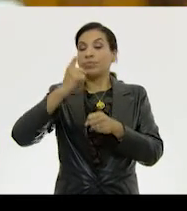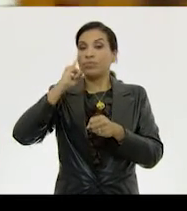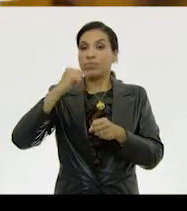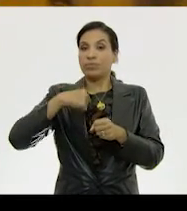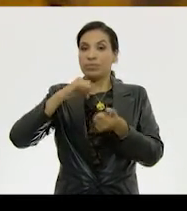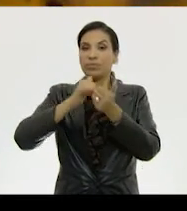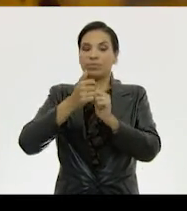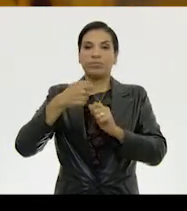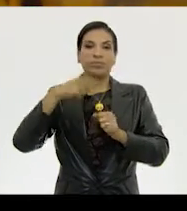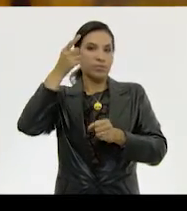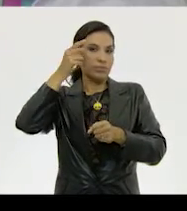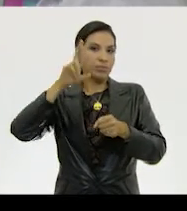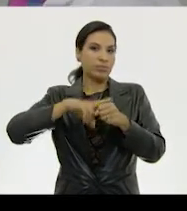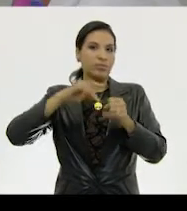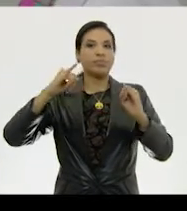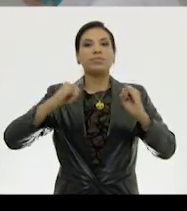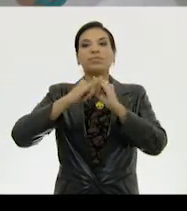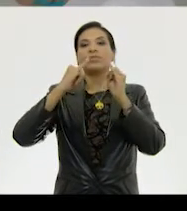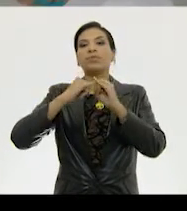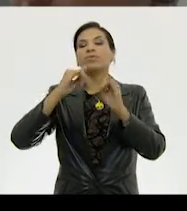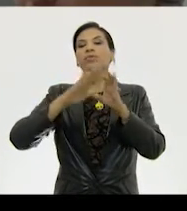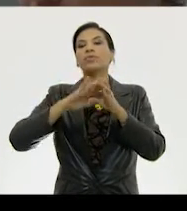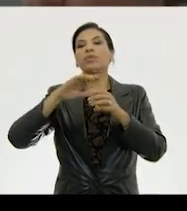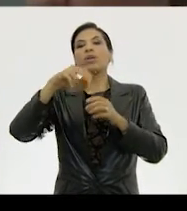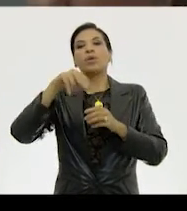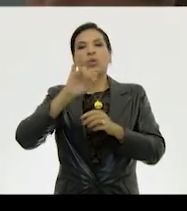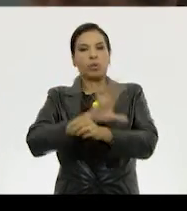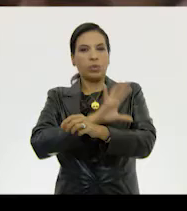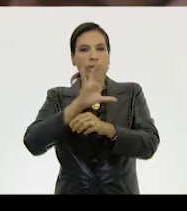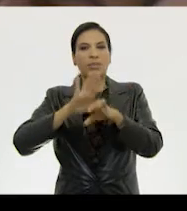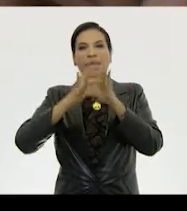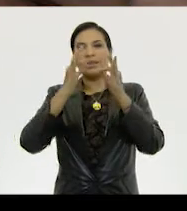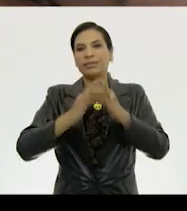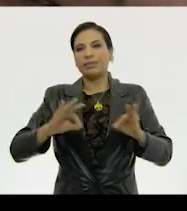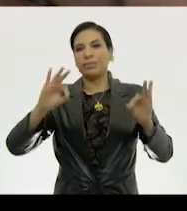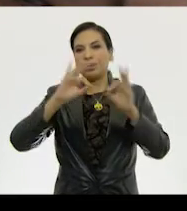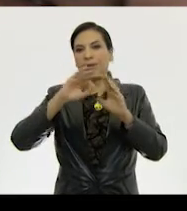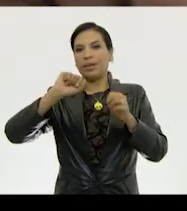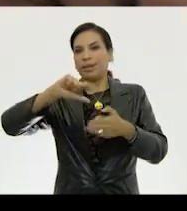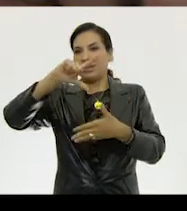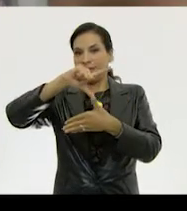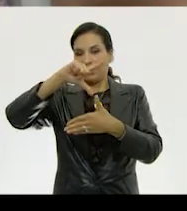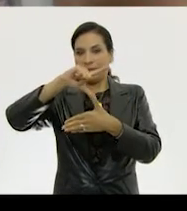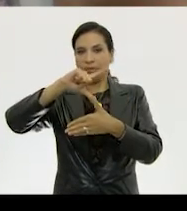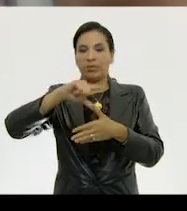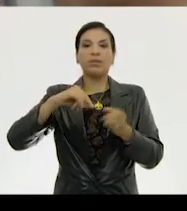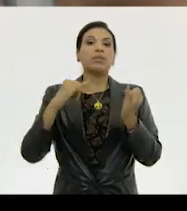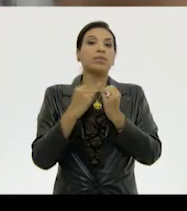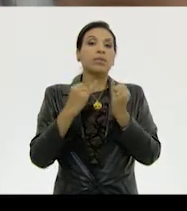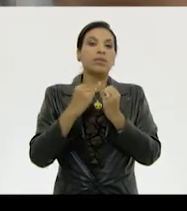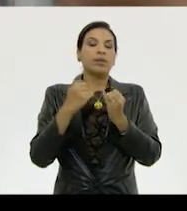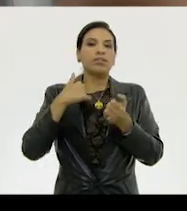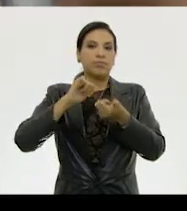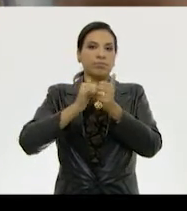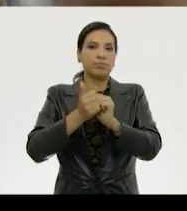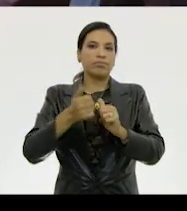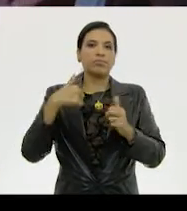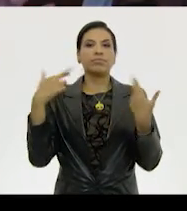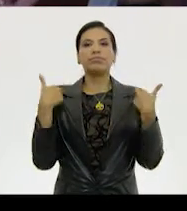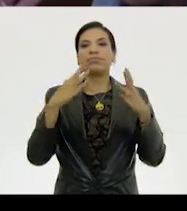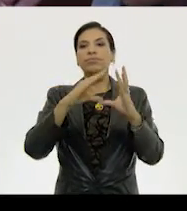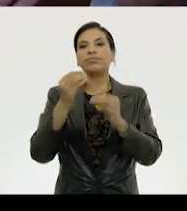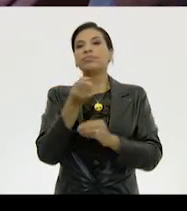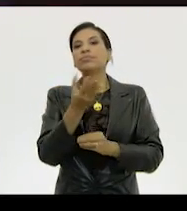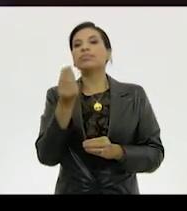en dirigir uno de los institutos nucleares más importantes de Latinoamérica. Además de convertirme en mentora